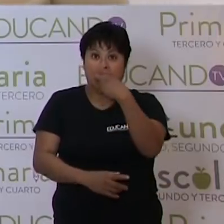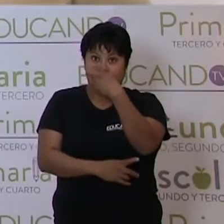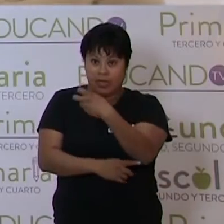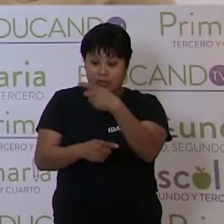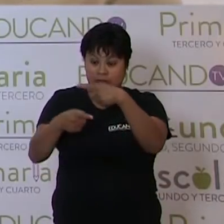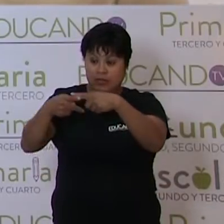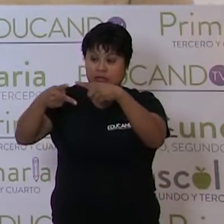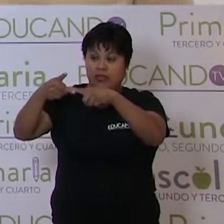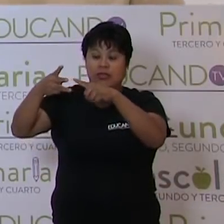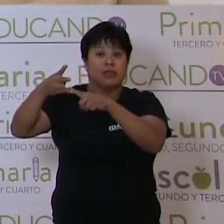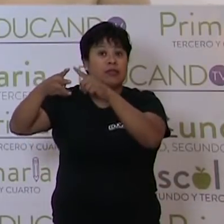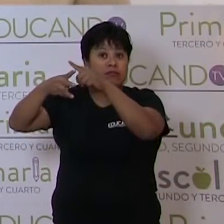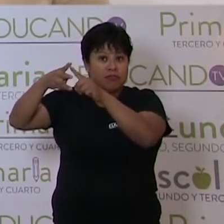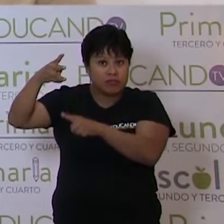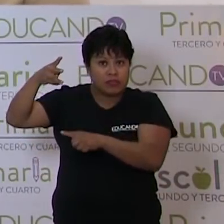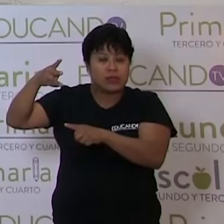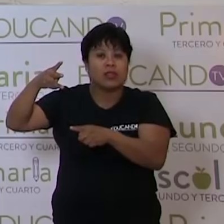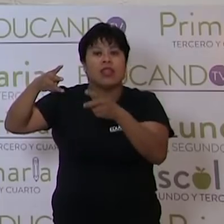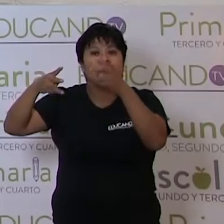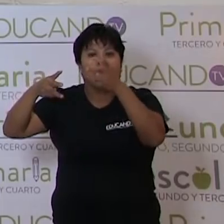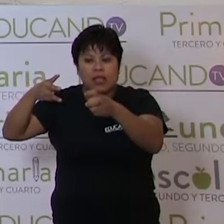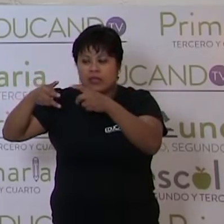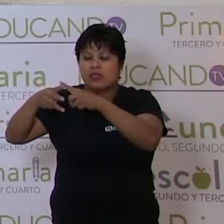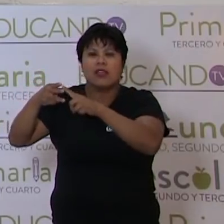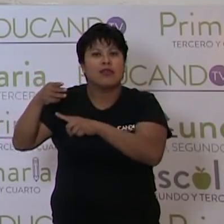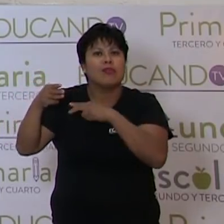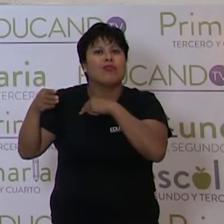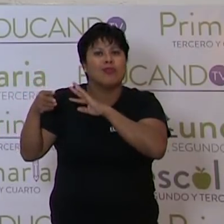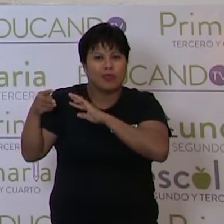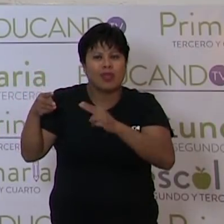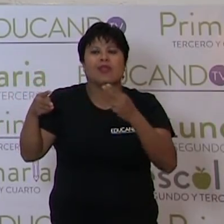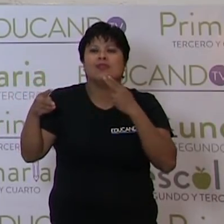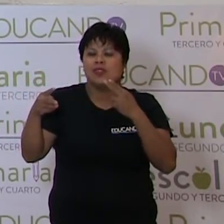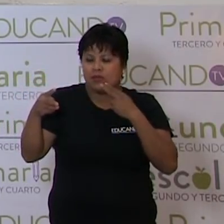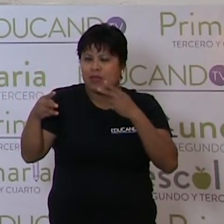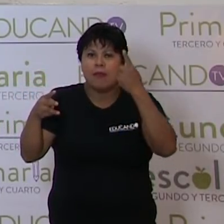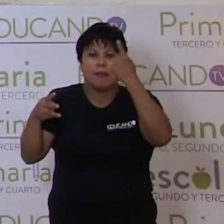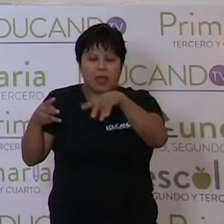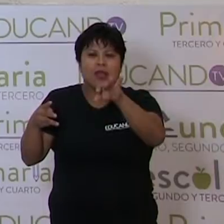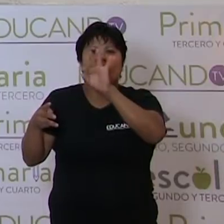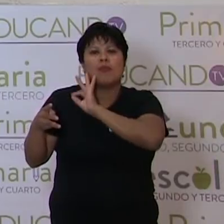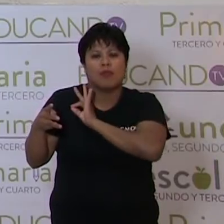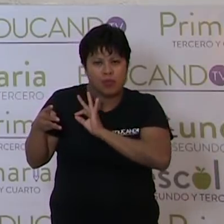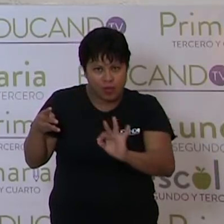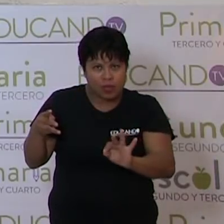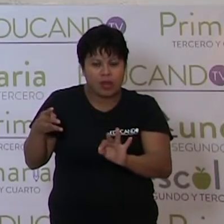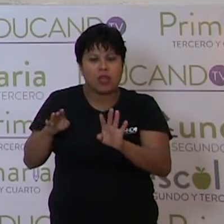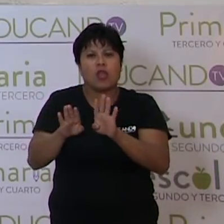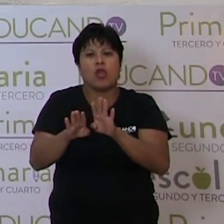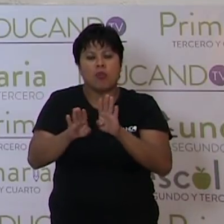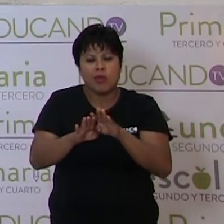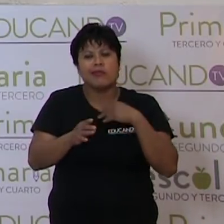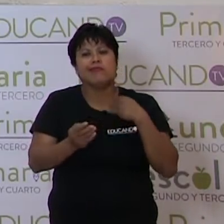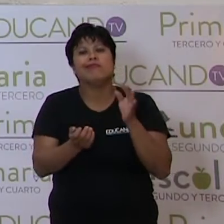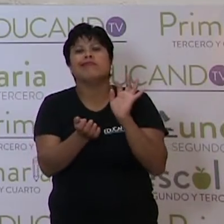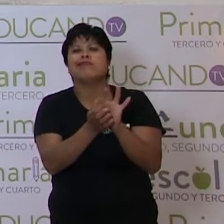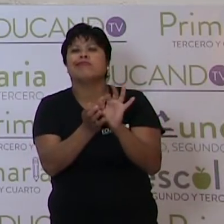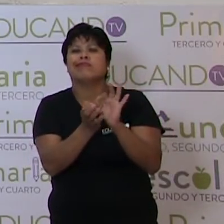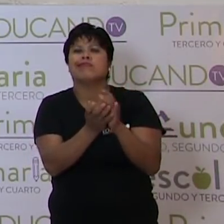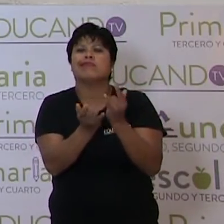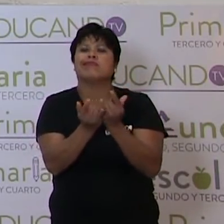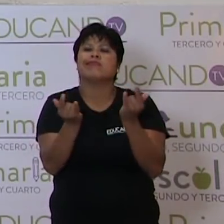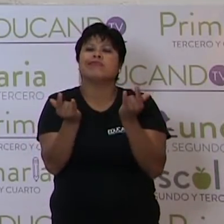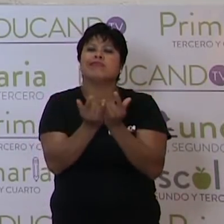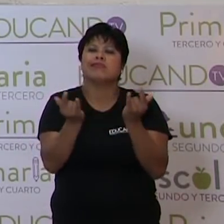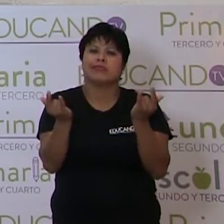Estas tres son las que me están sirviendo para poder contar